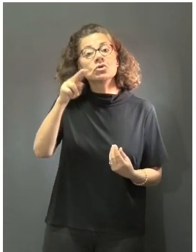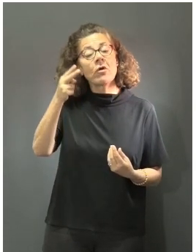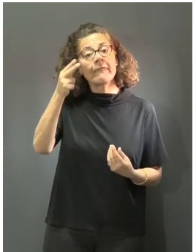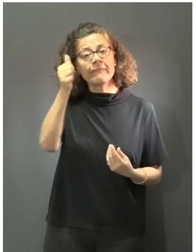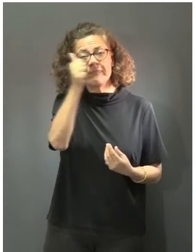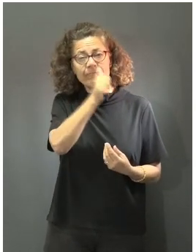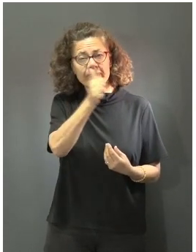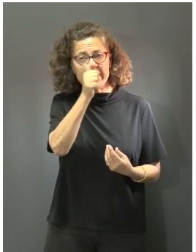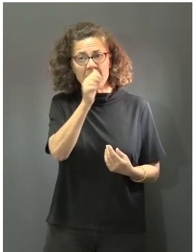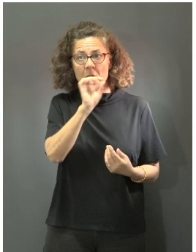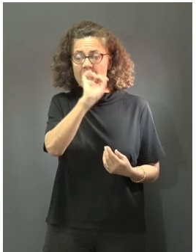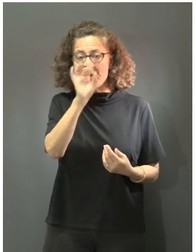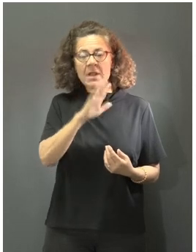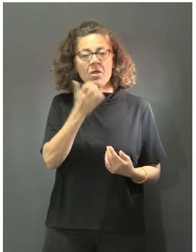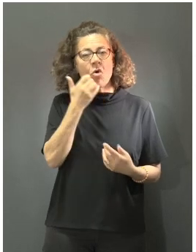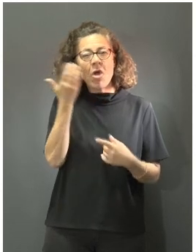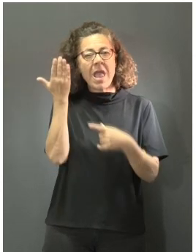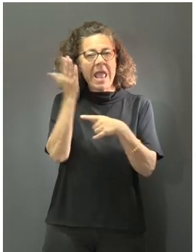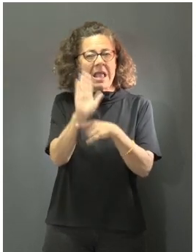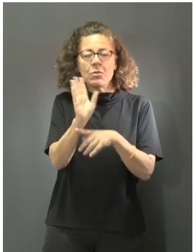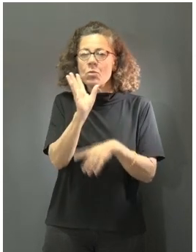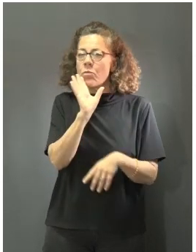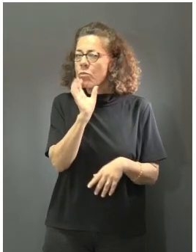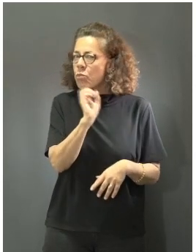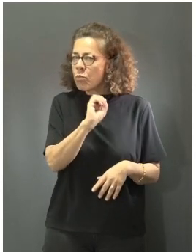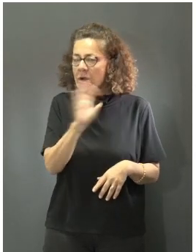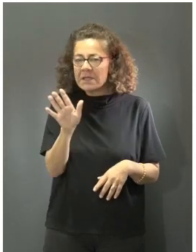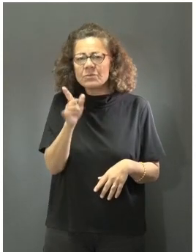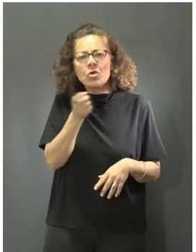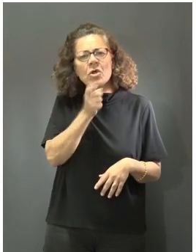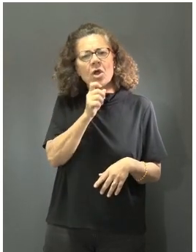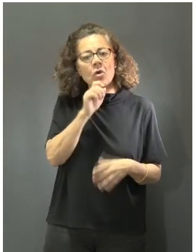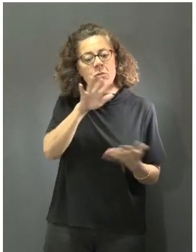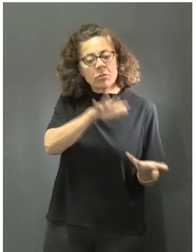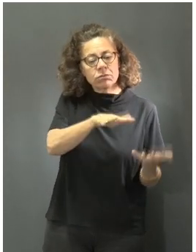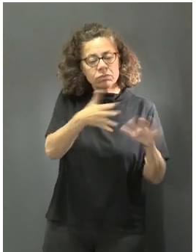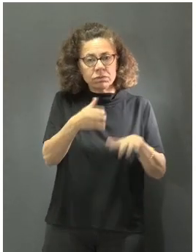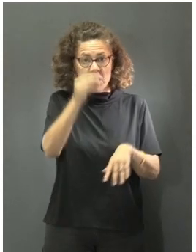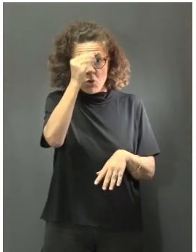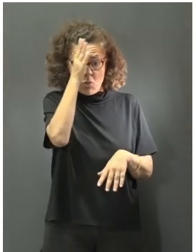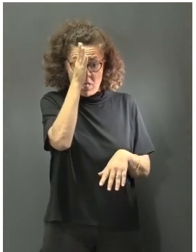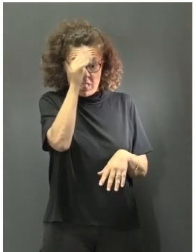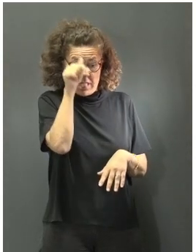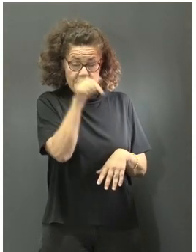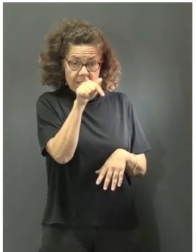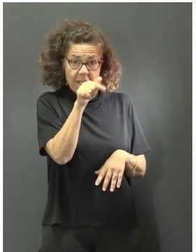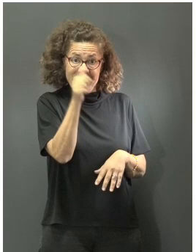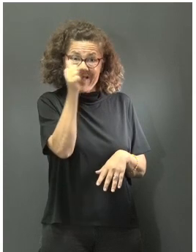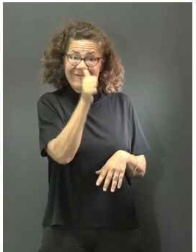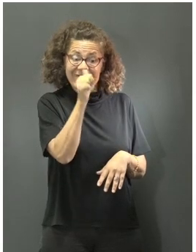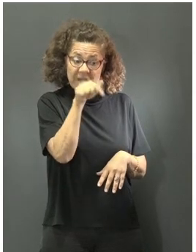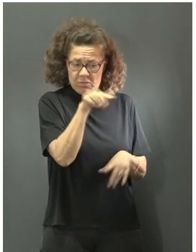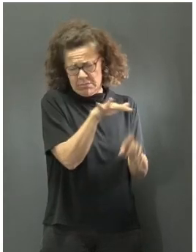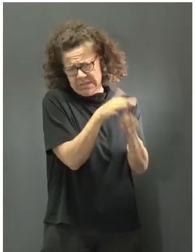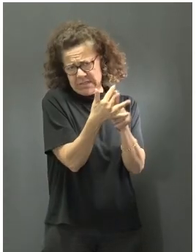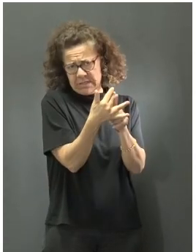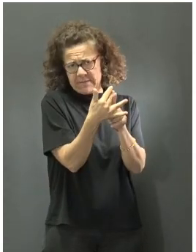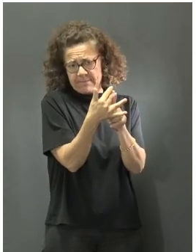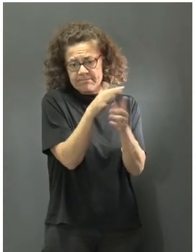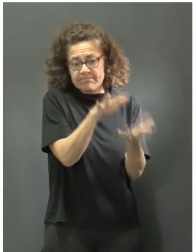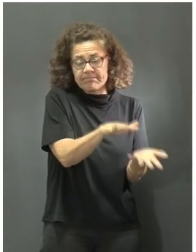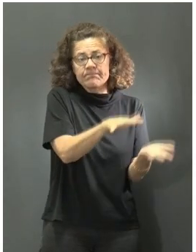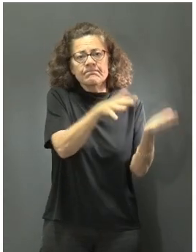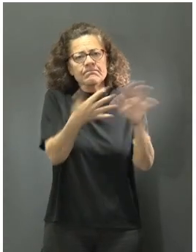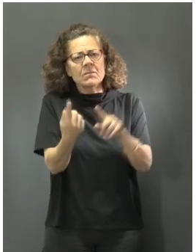me pareció un ejemplo buenísimo de cómo trasladar el conocimiento sobre el vino en este caso